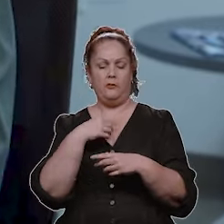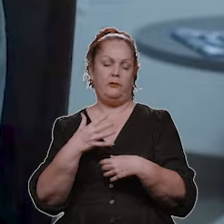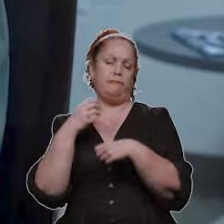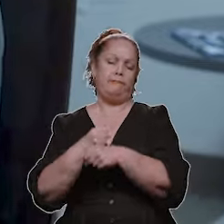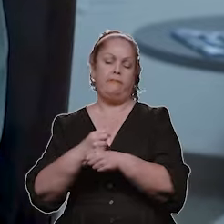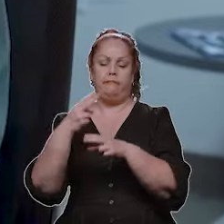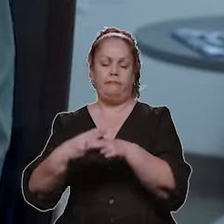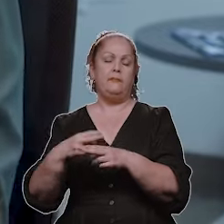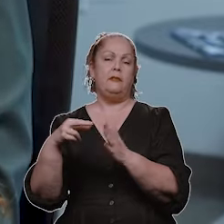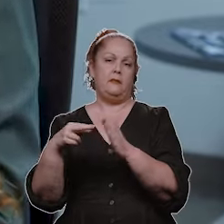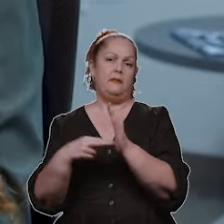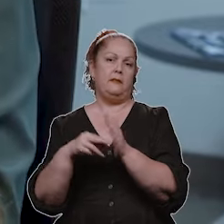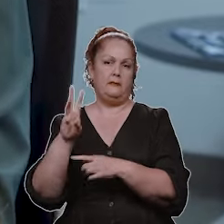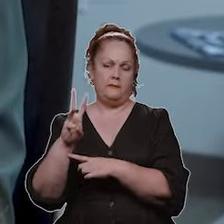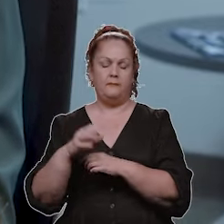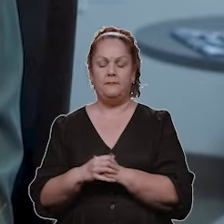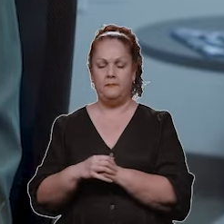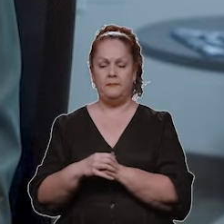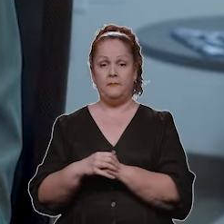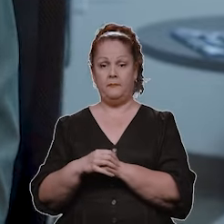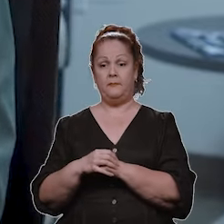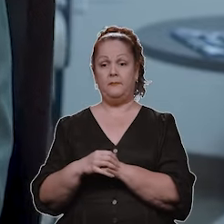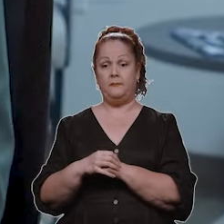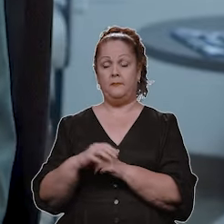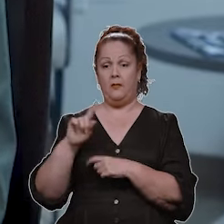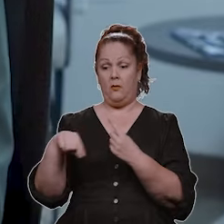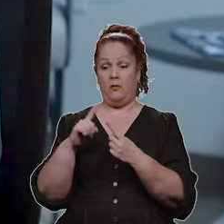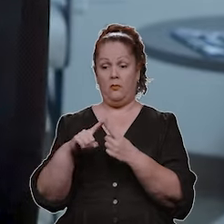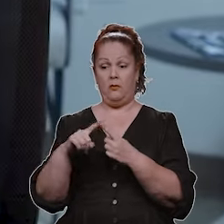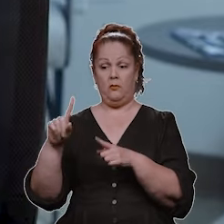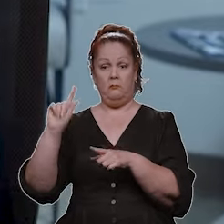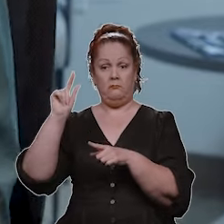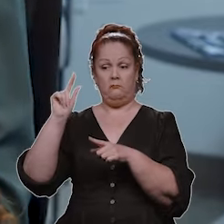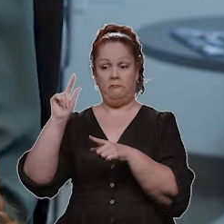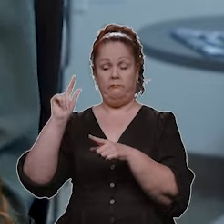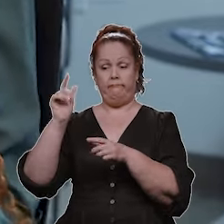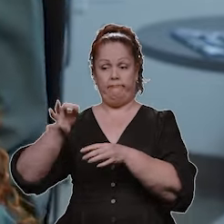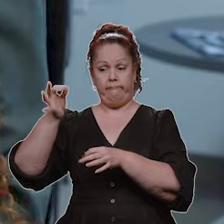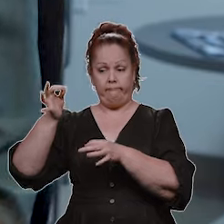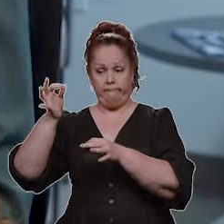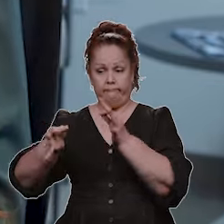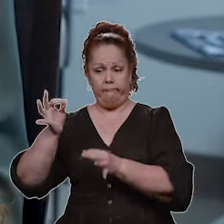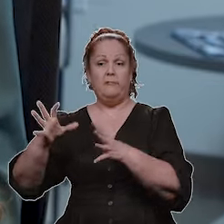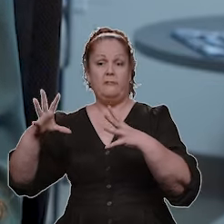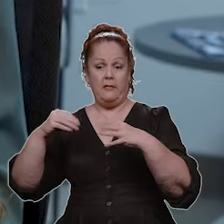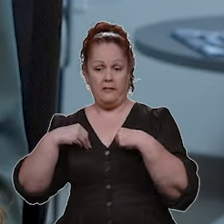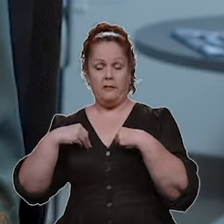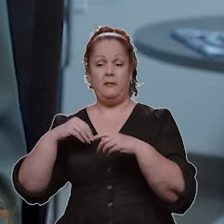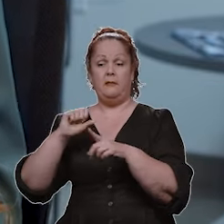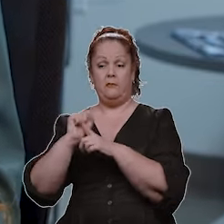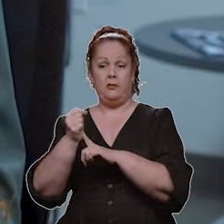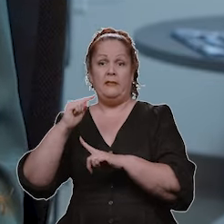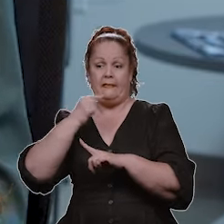eso es que cotidianamente verdad le decimos que en la regla seis Así que cuando el Ministerio Público decide o autoriza a presentar